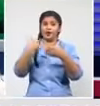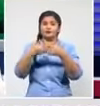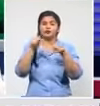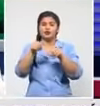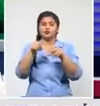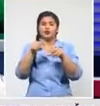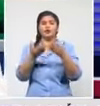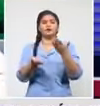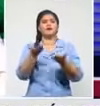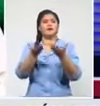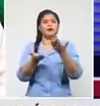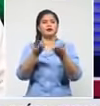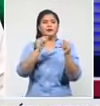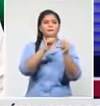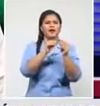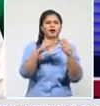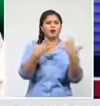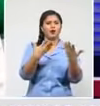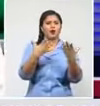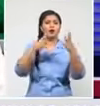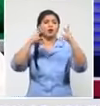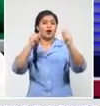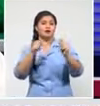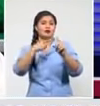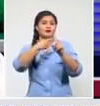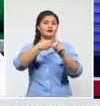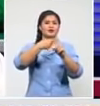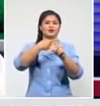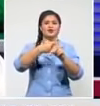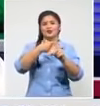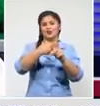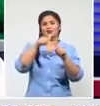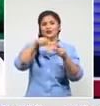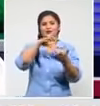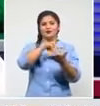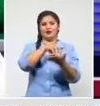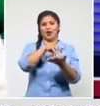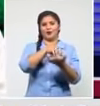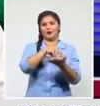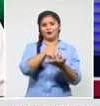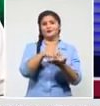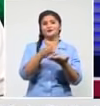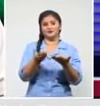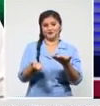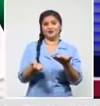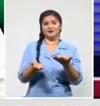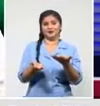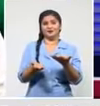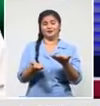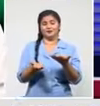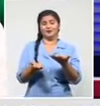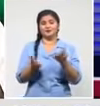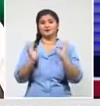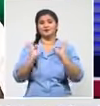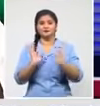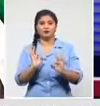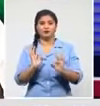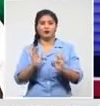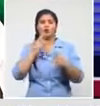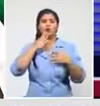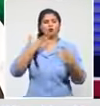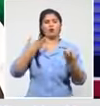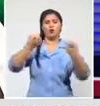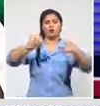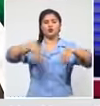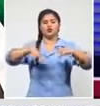la complejidad epidemiológica, podemos decir, la transmisión que pueda tener, la complejidad que a veces no